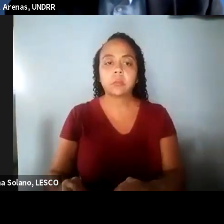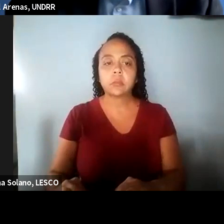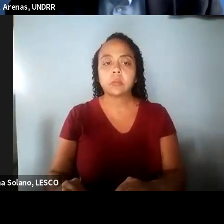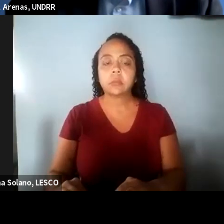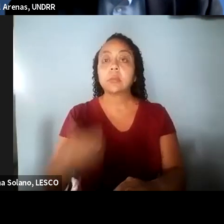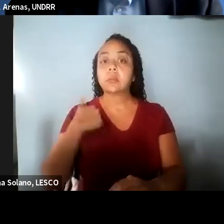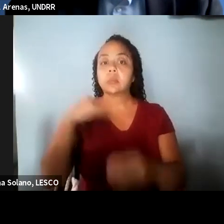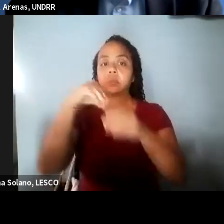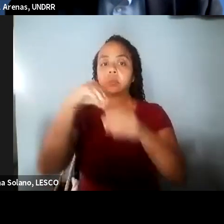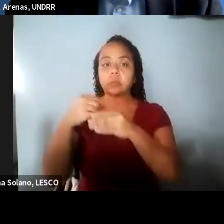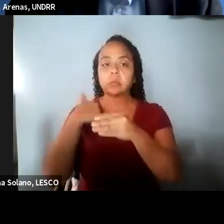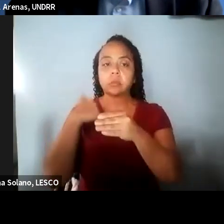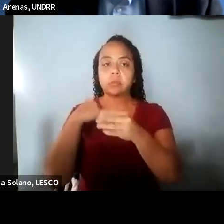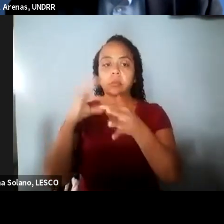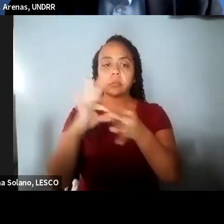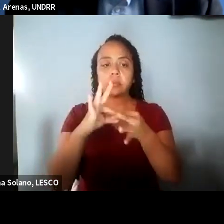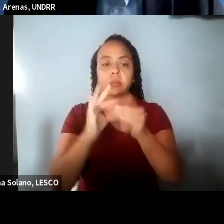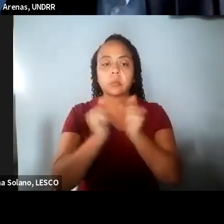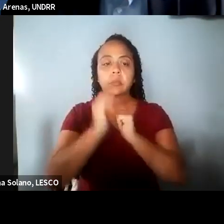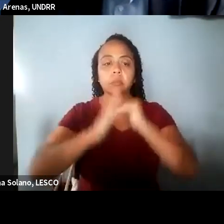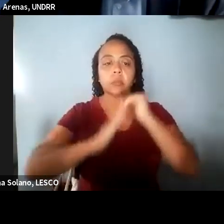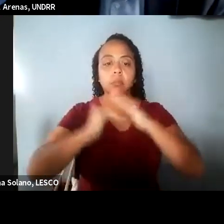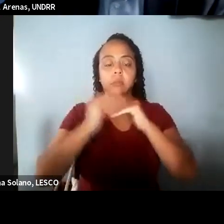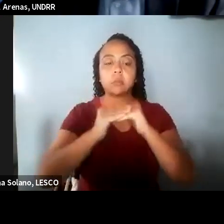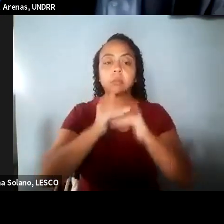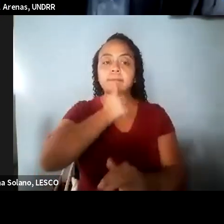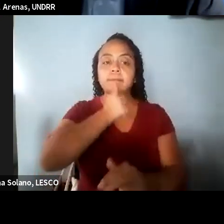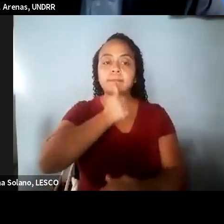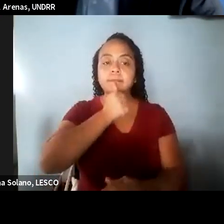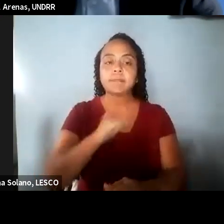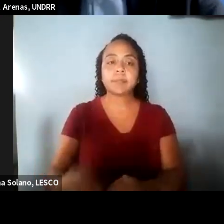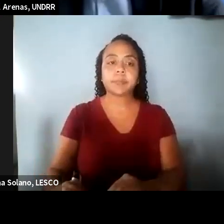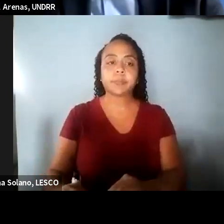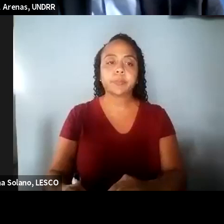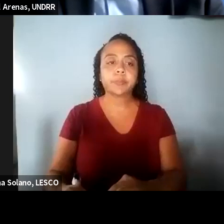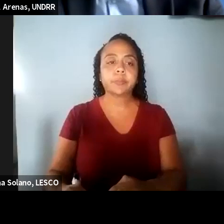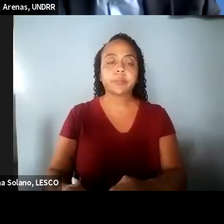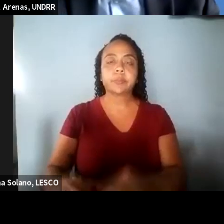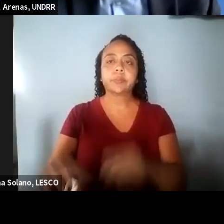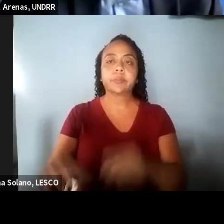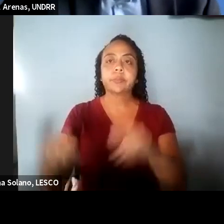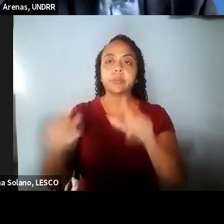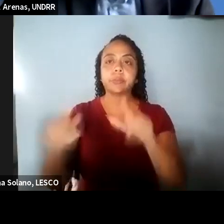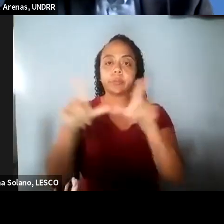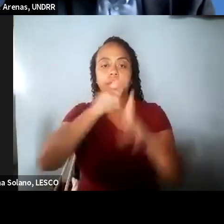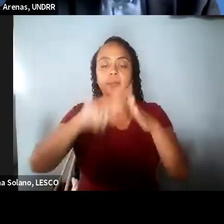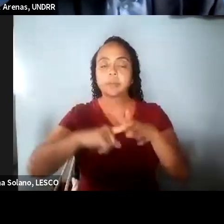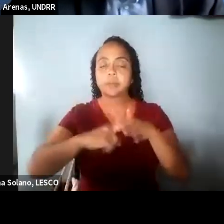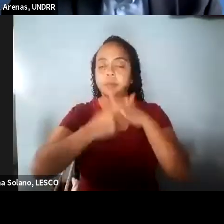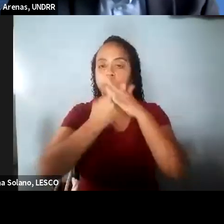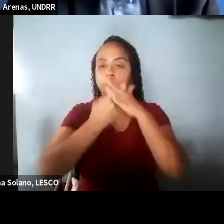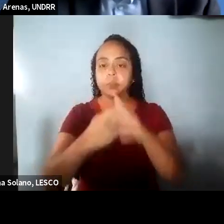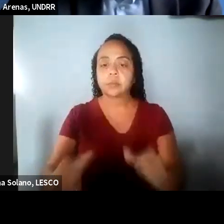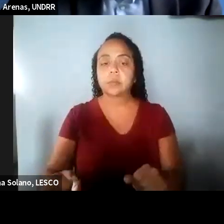que tienen que ver con el con la construcción de resiliencia de el sector privado a partir justamente del